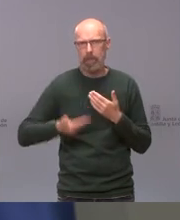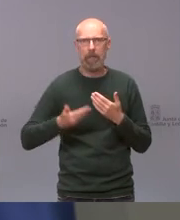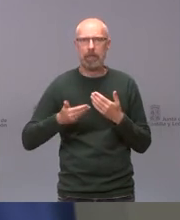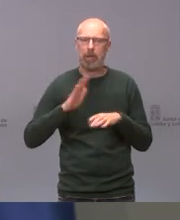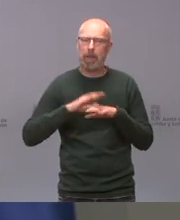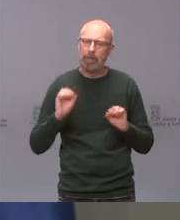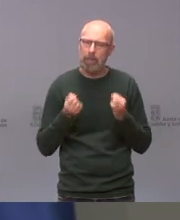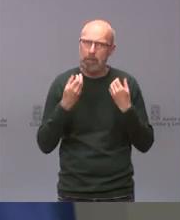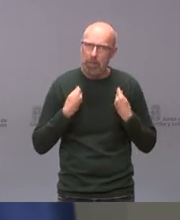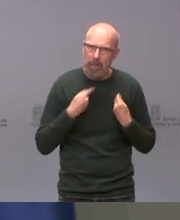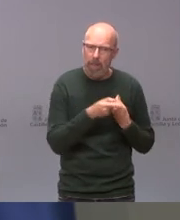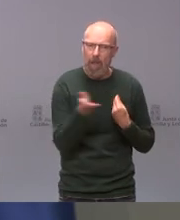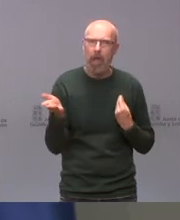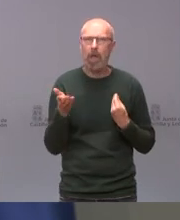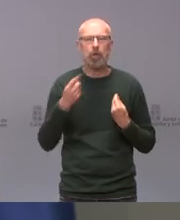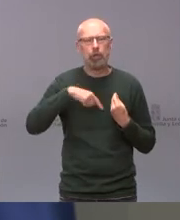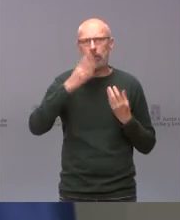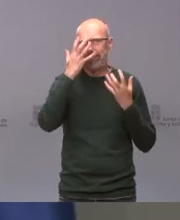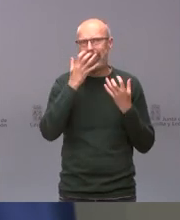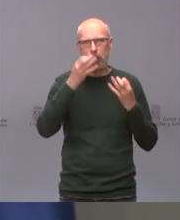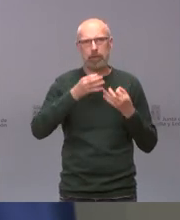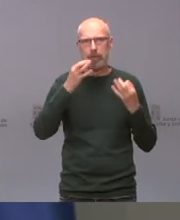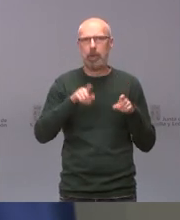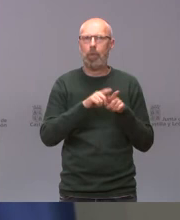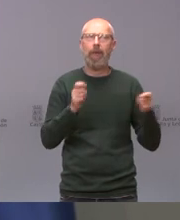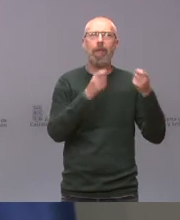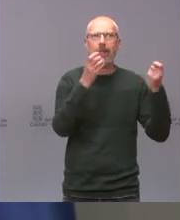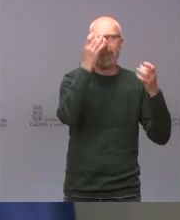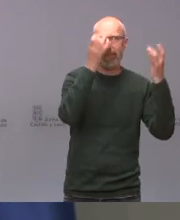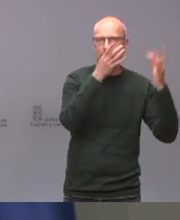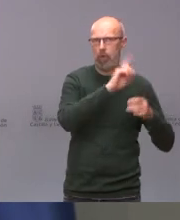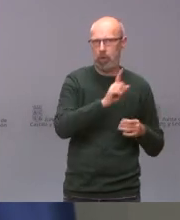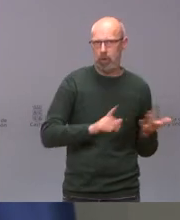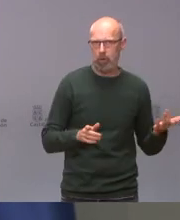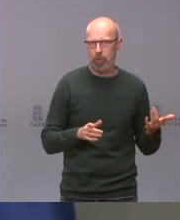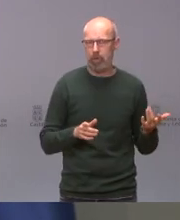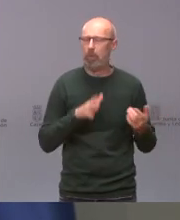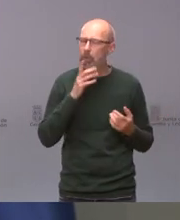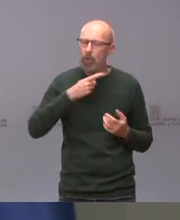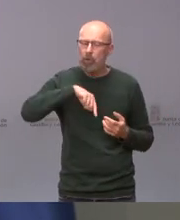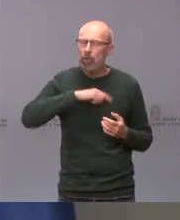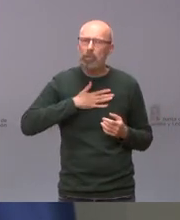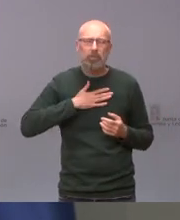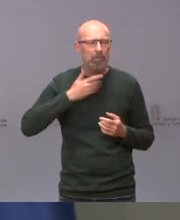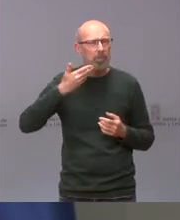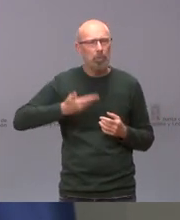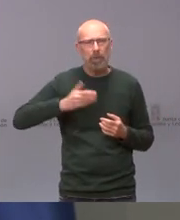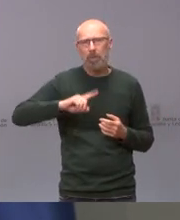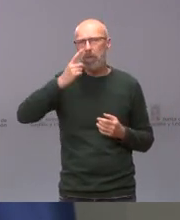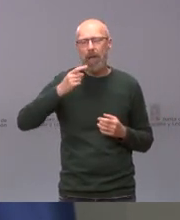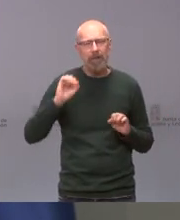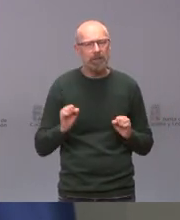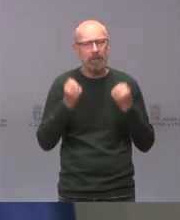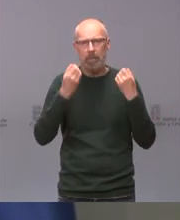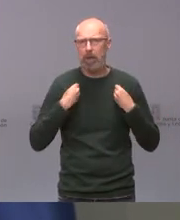mantener la seriedad y la importancia del asunto, porque para nosotros, por encima de cualquier otra cosa, insisto, estaba en la vida de